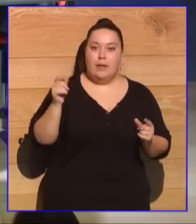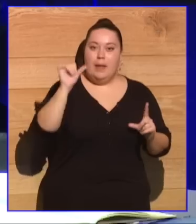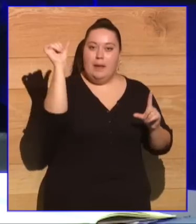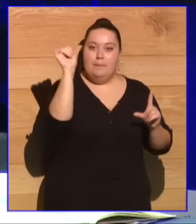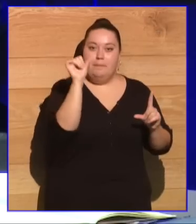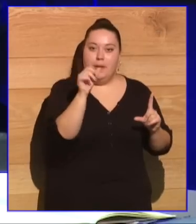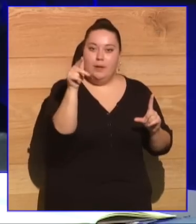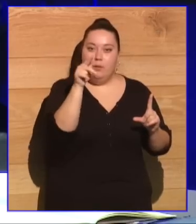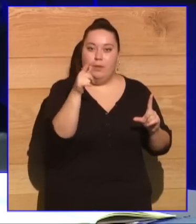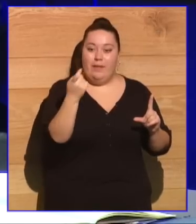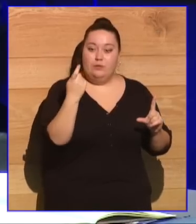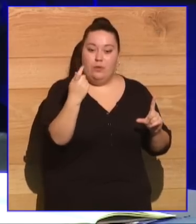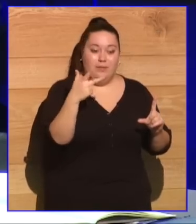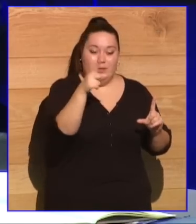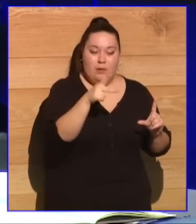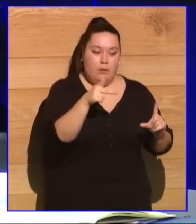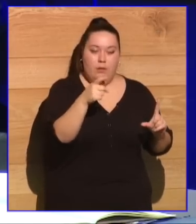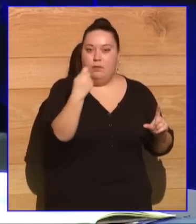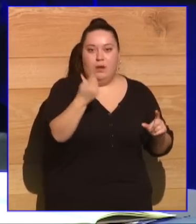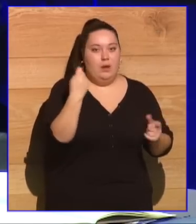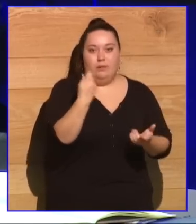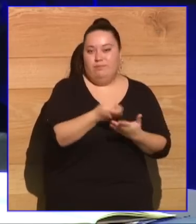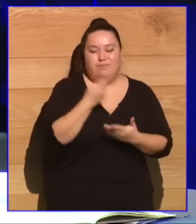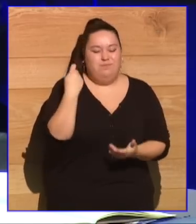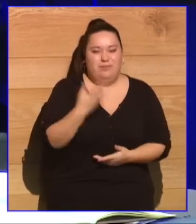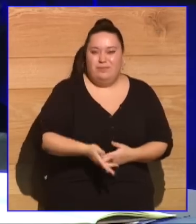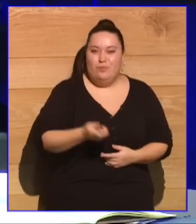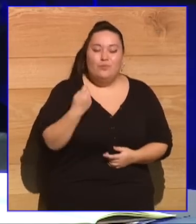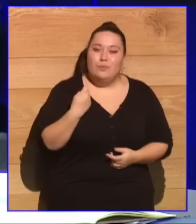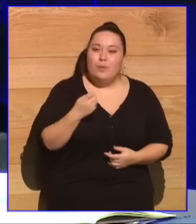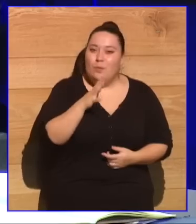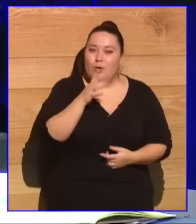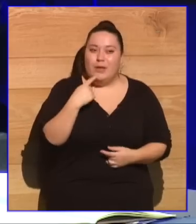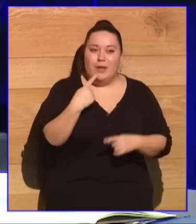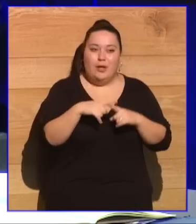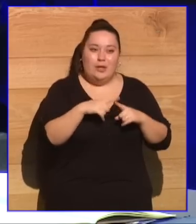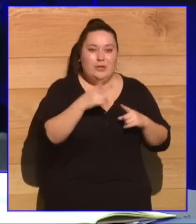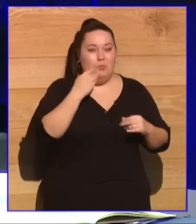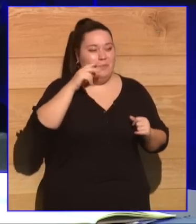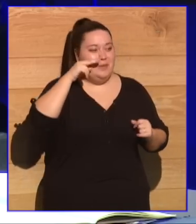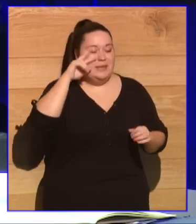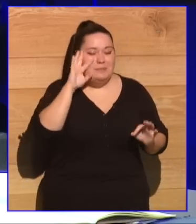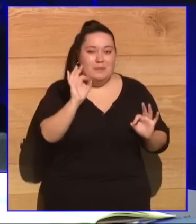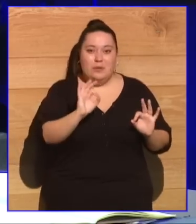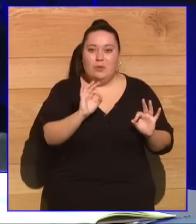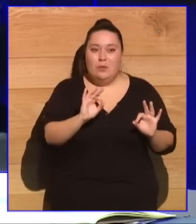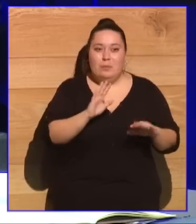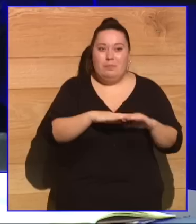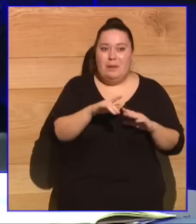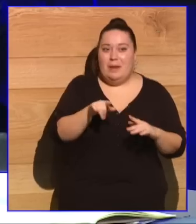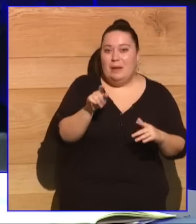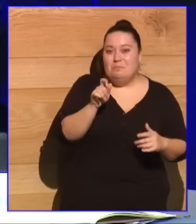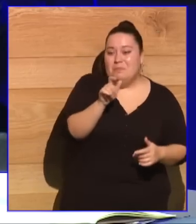película de estudiantes más cara de la historia. Porque siente que está haciendo una especie de cosa experimental para